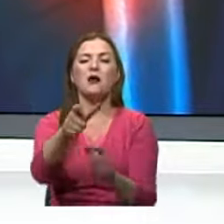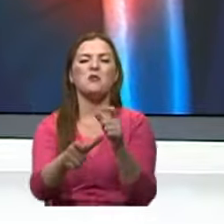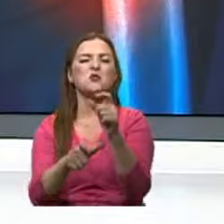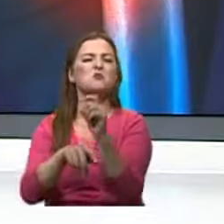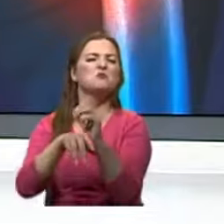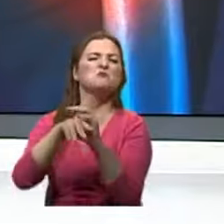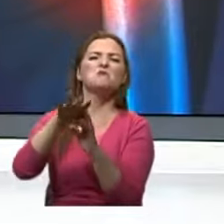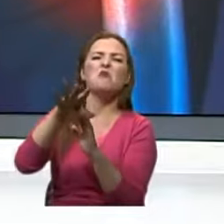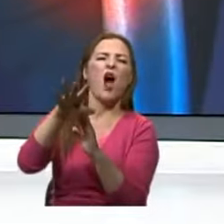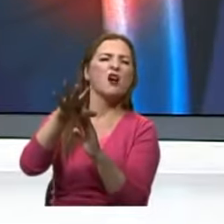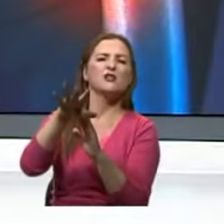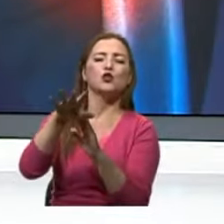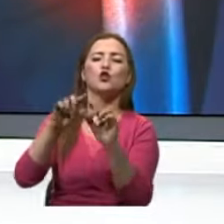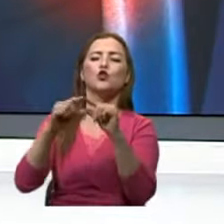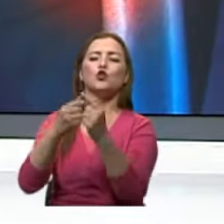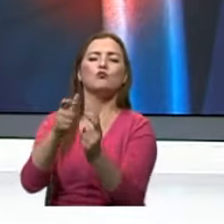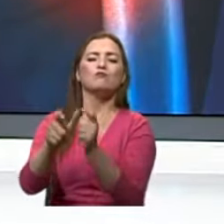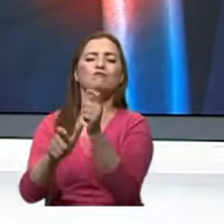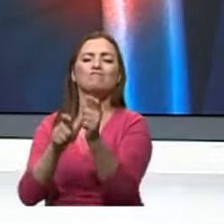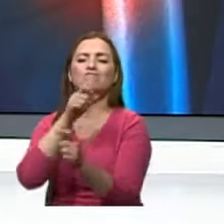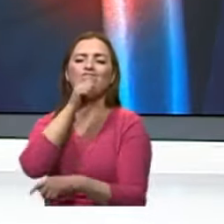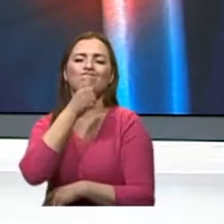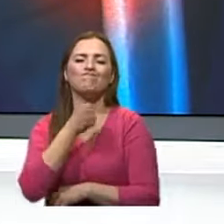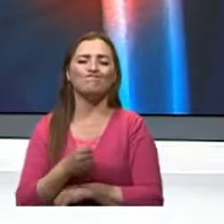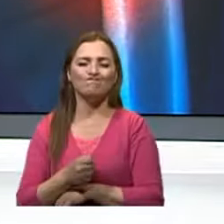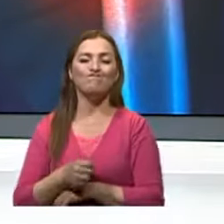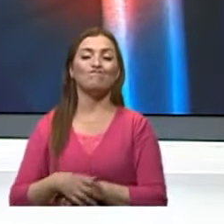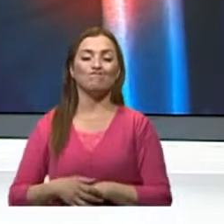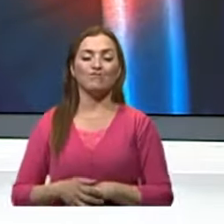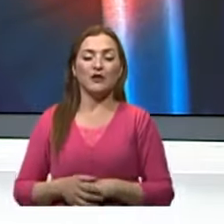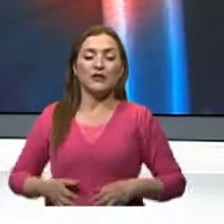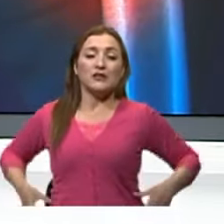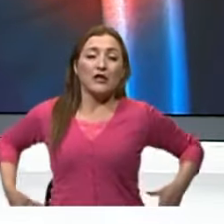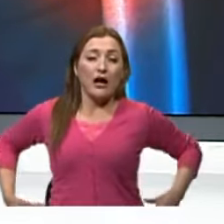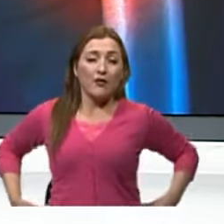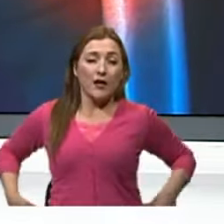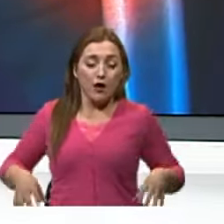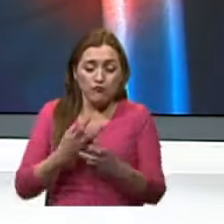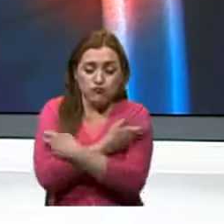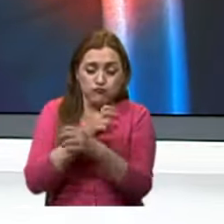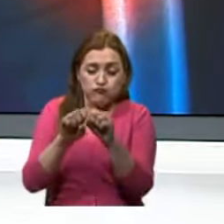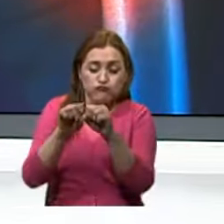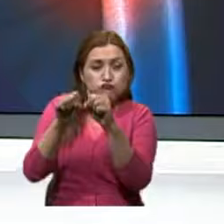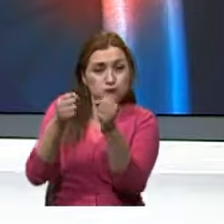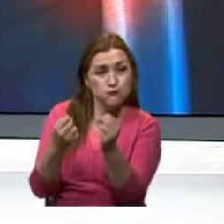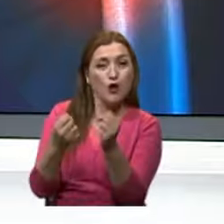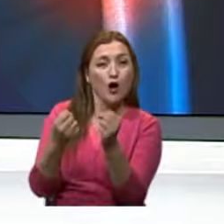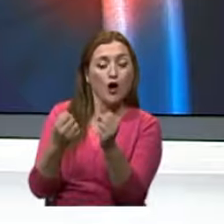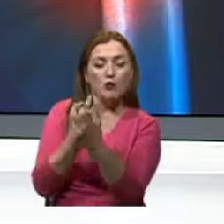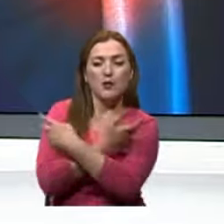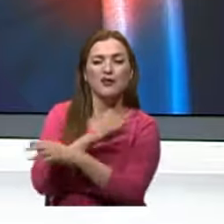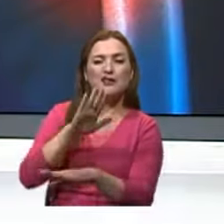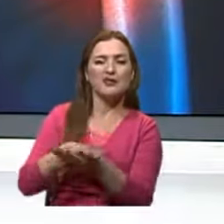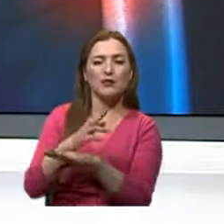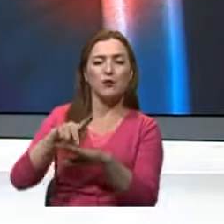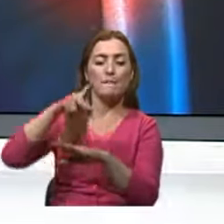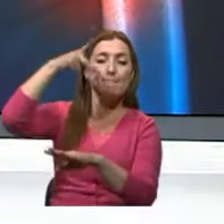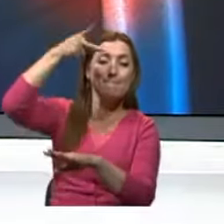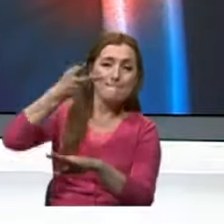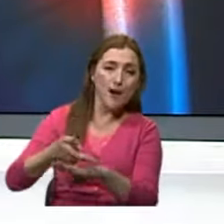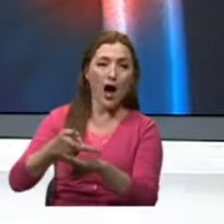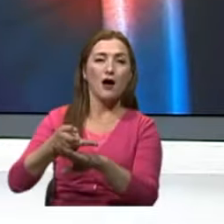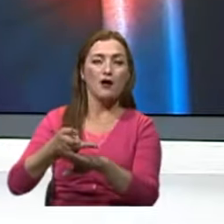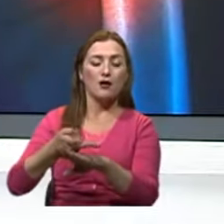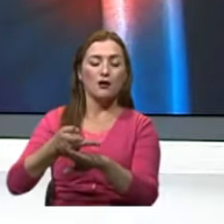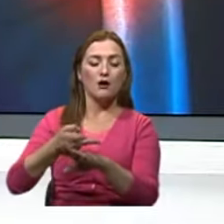menudo requieren el reemplazo articular con una prótesis. Estas fracturas suelen ser el resultado de caídas o de